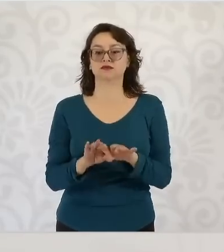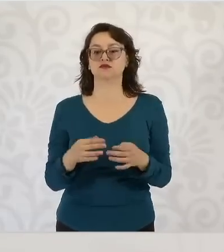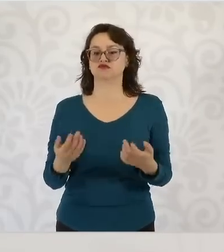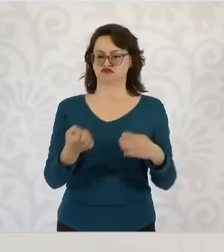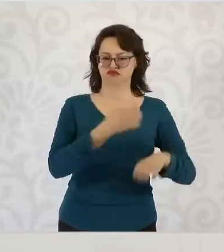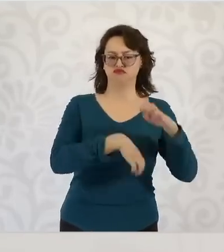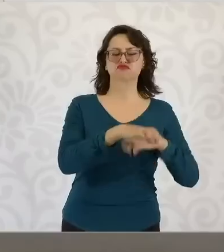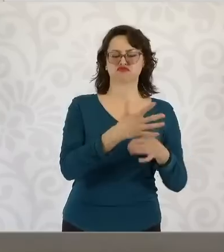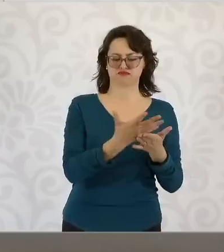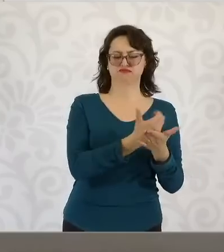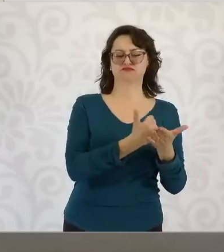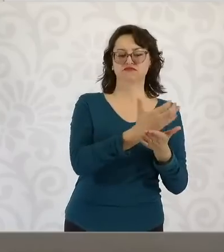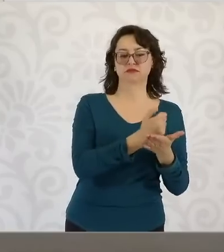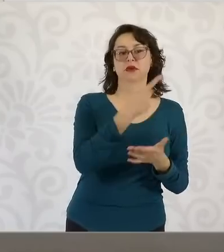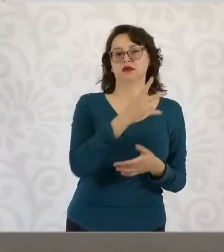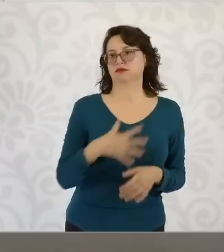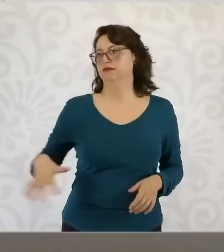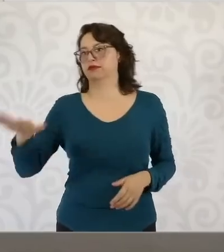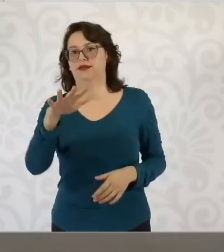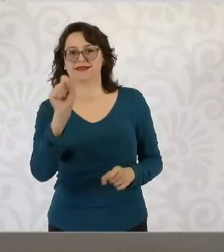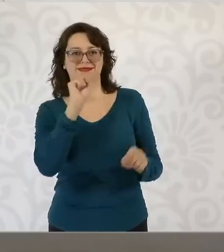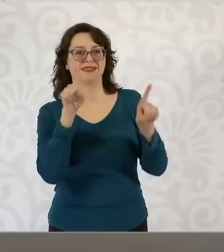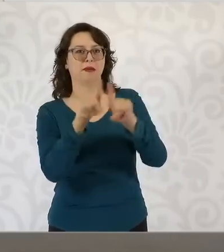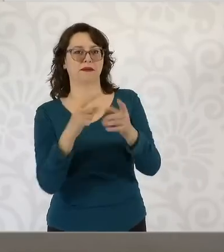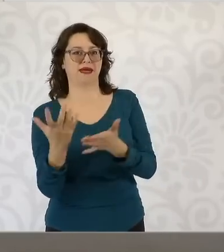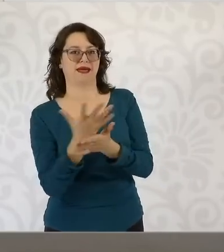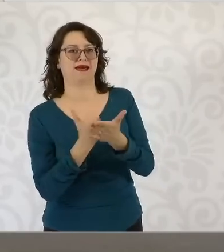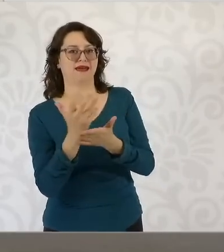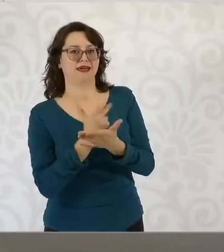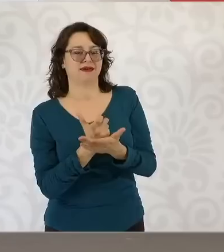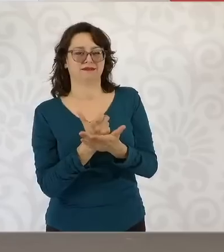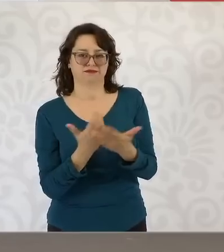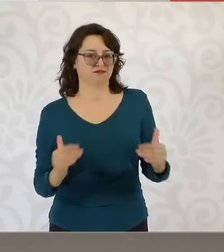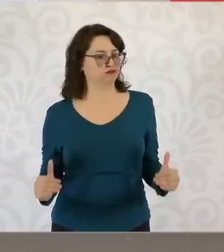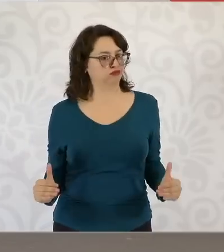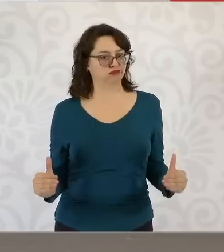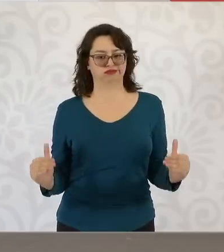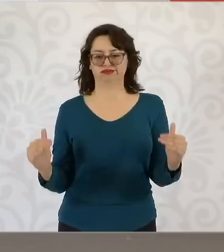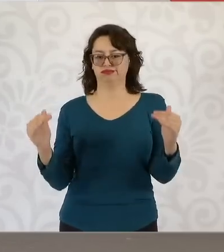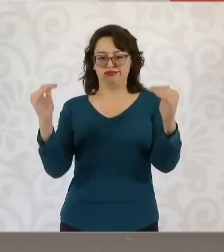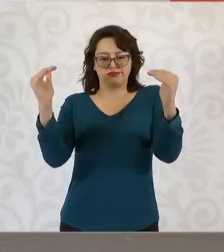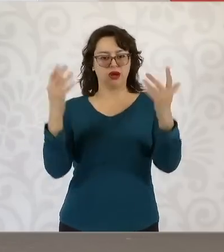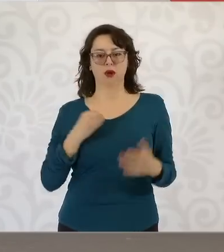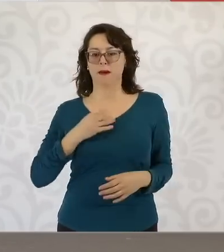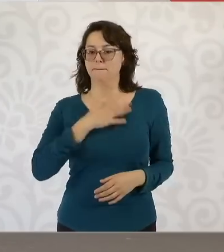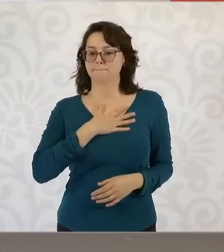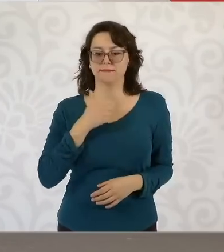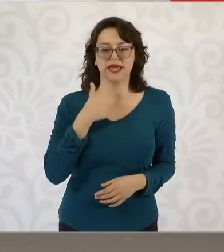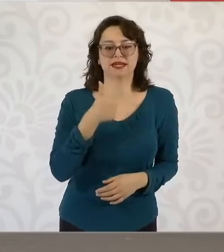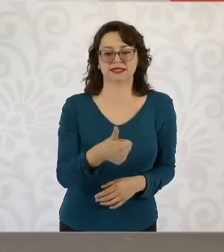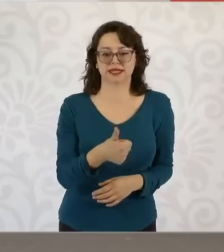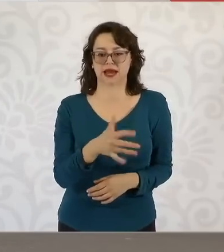compartida. Es decir, que si tenemos crecimiento y tenemos inversión, se traduzca en bienestar. Por eso los